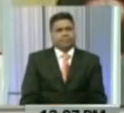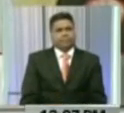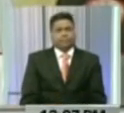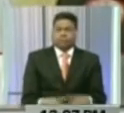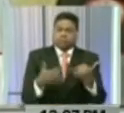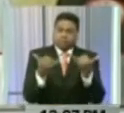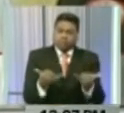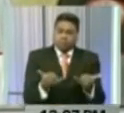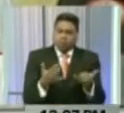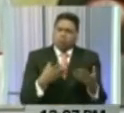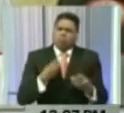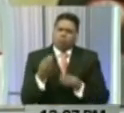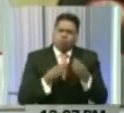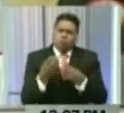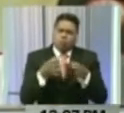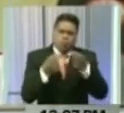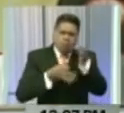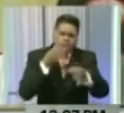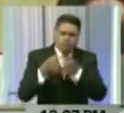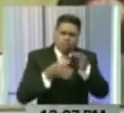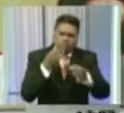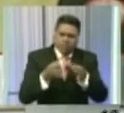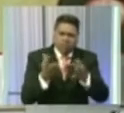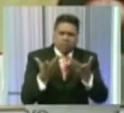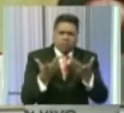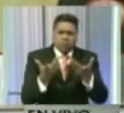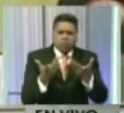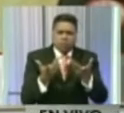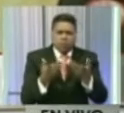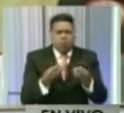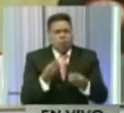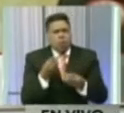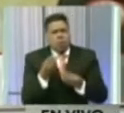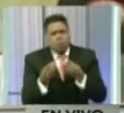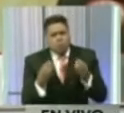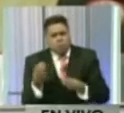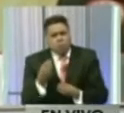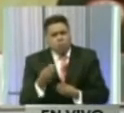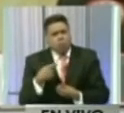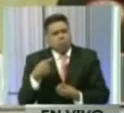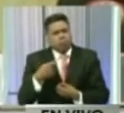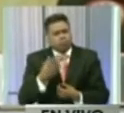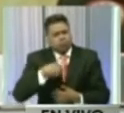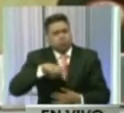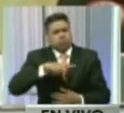Ahora, ¿cómo se explica que un país que pague permanentemente su deuda, que cumpla